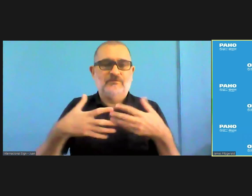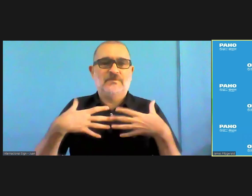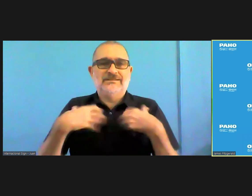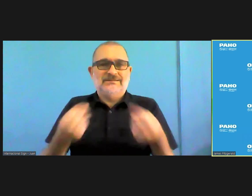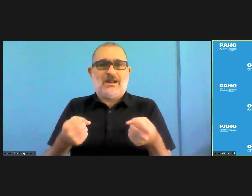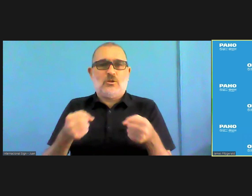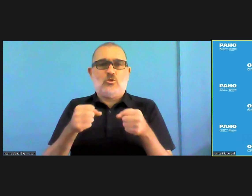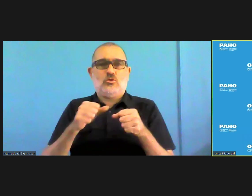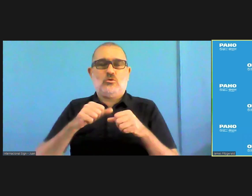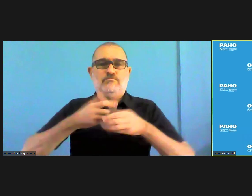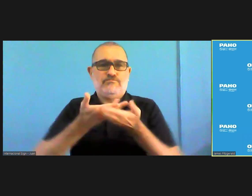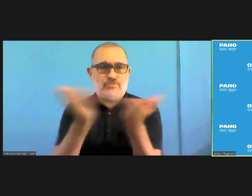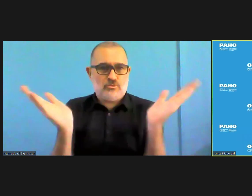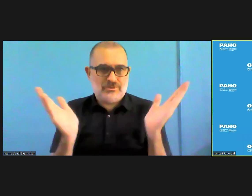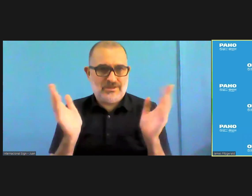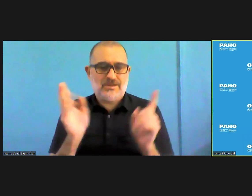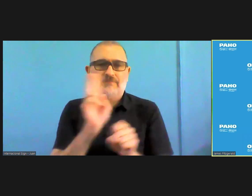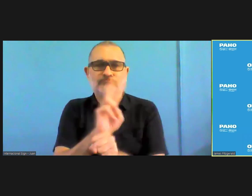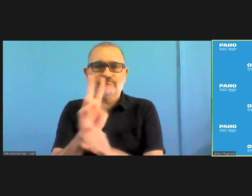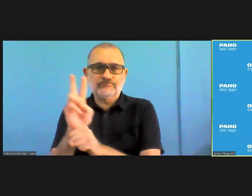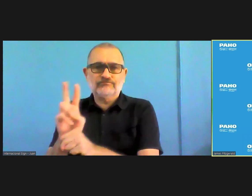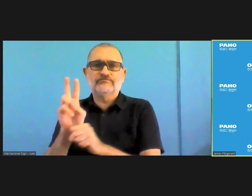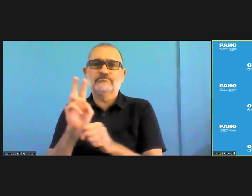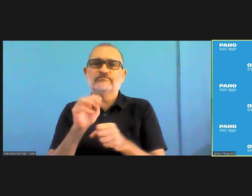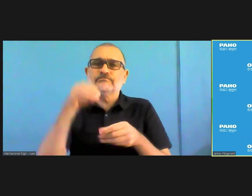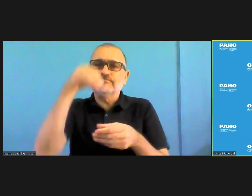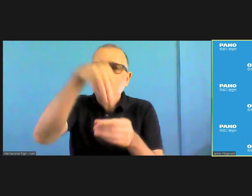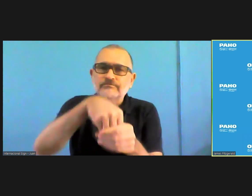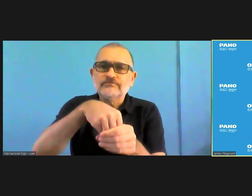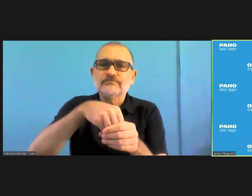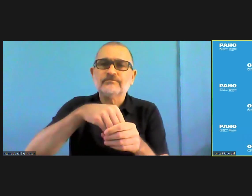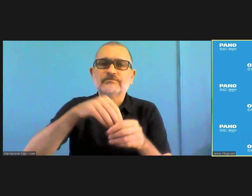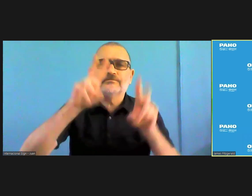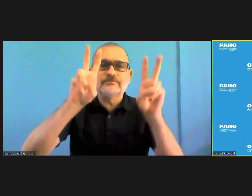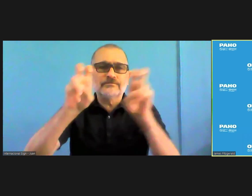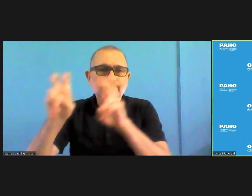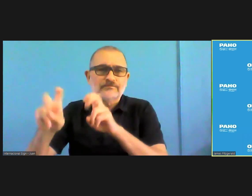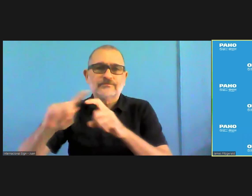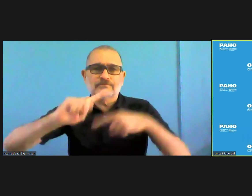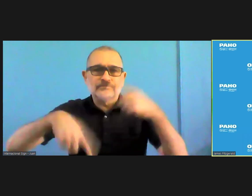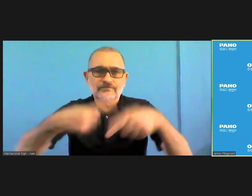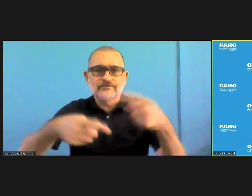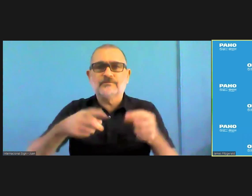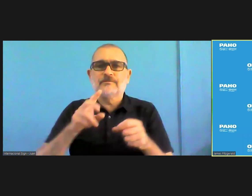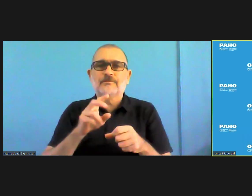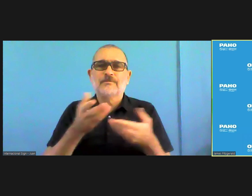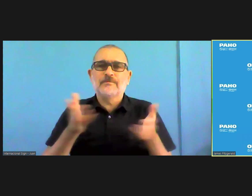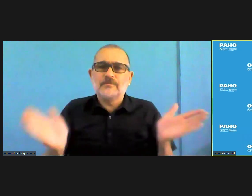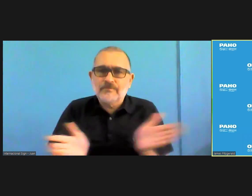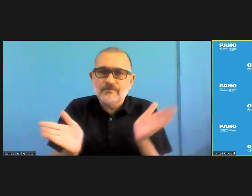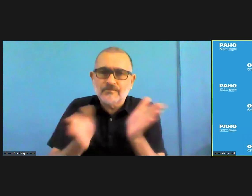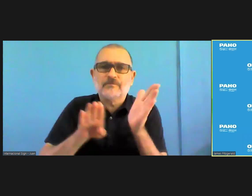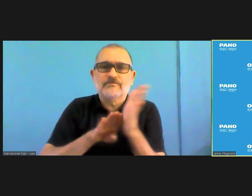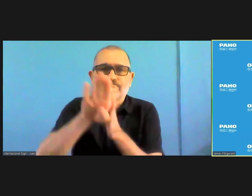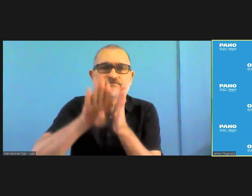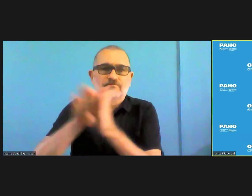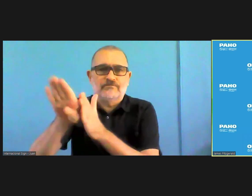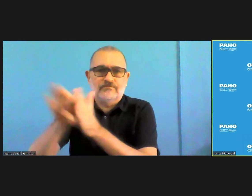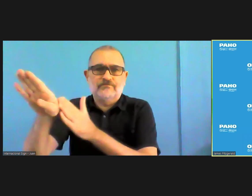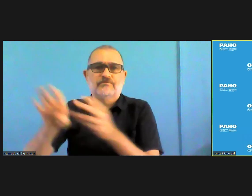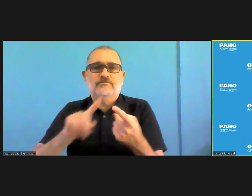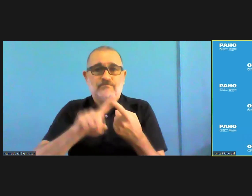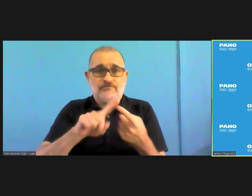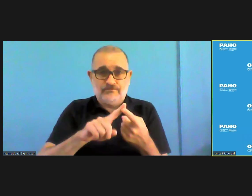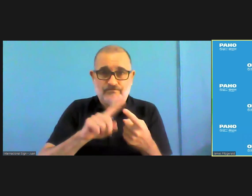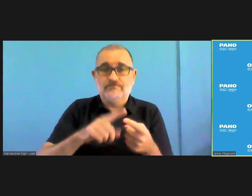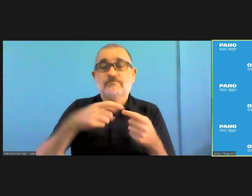de los objetivos de desarrollo sustentable. La atención primaria, como ustedes saben, es un enfoque que considera las necesidades de la gente, la familia,